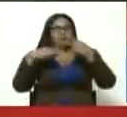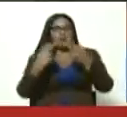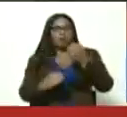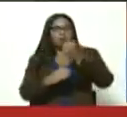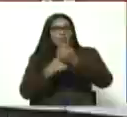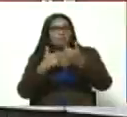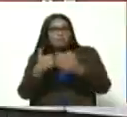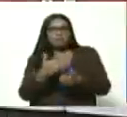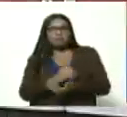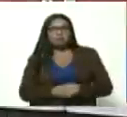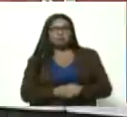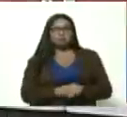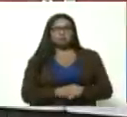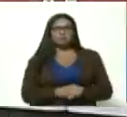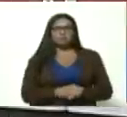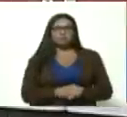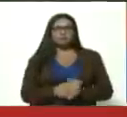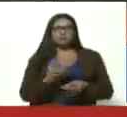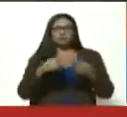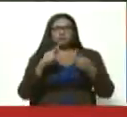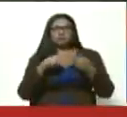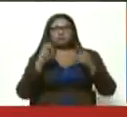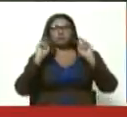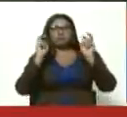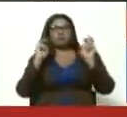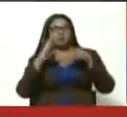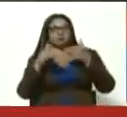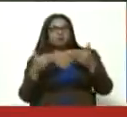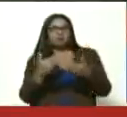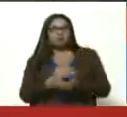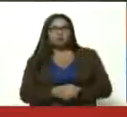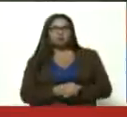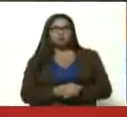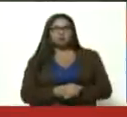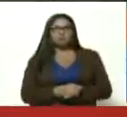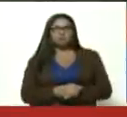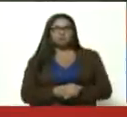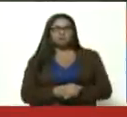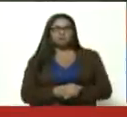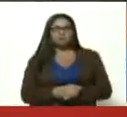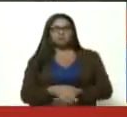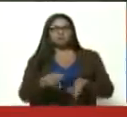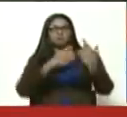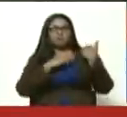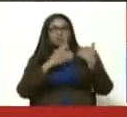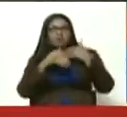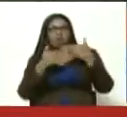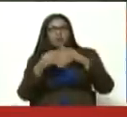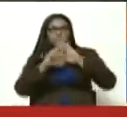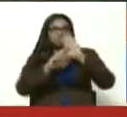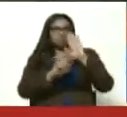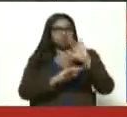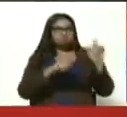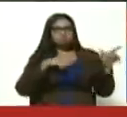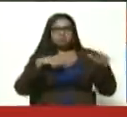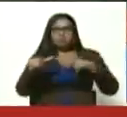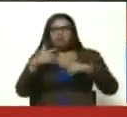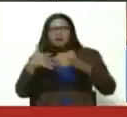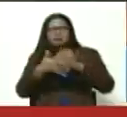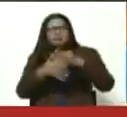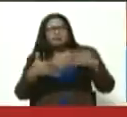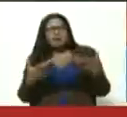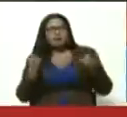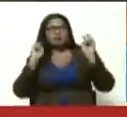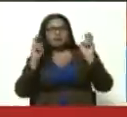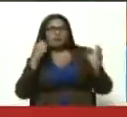renovar otro de los temas mi tarea que el presidente ha instruido tiene que ver con el